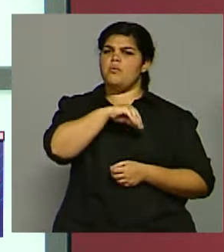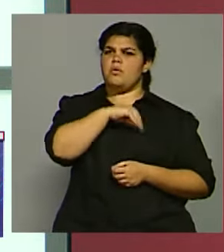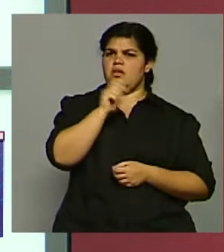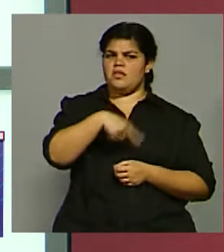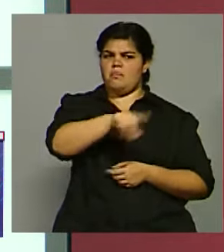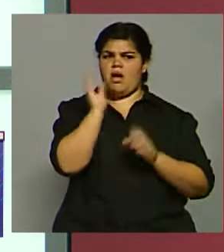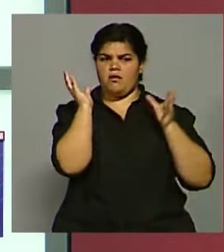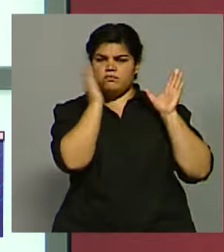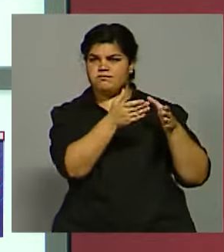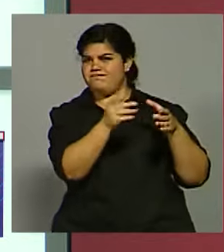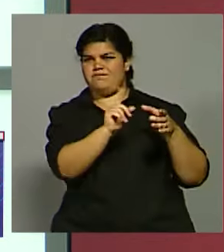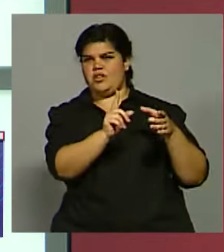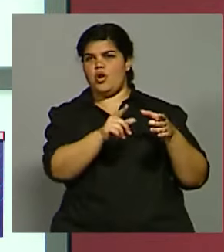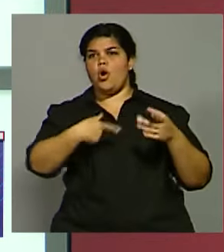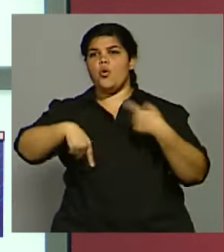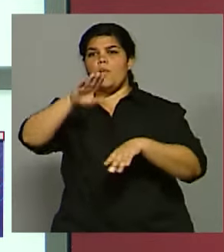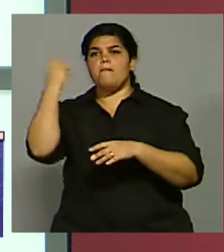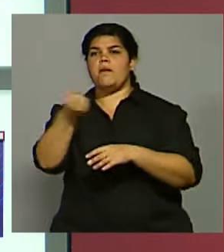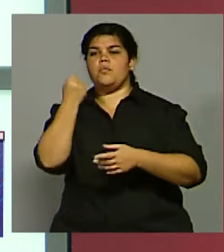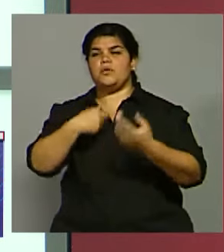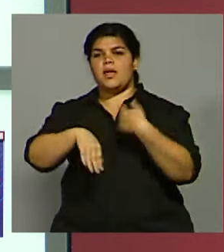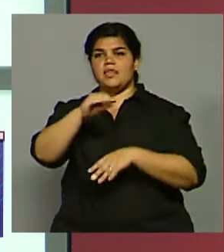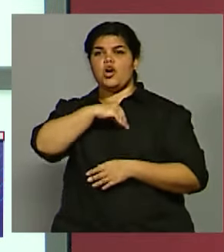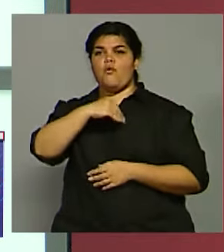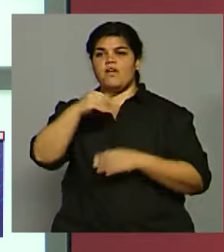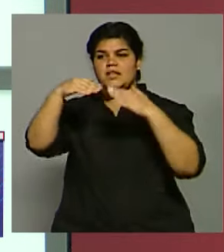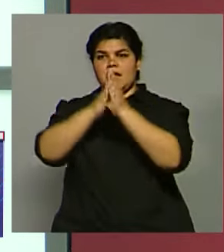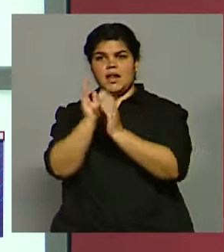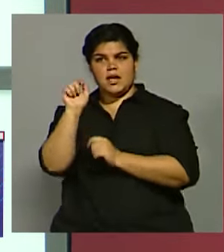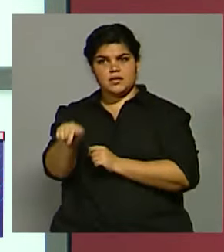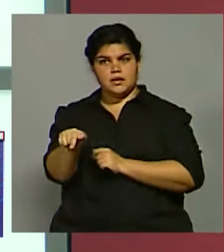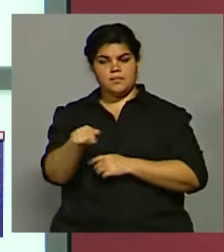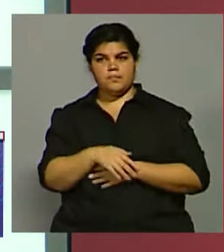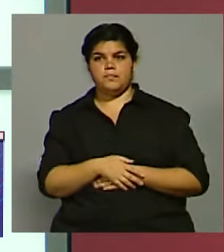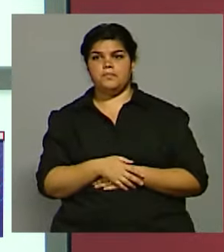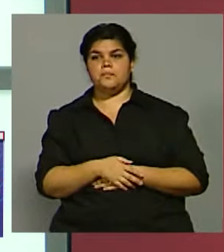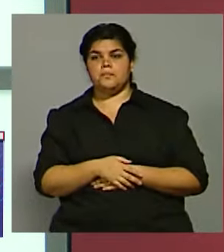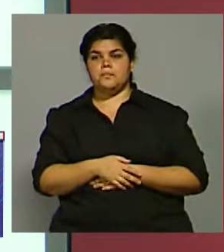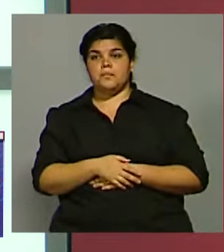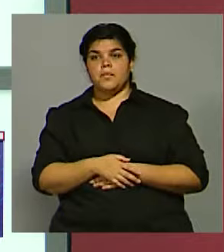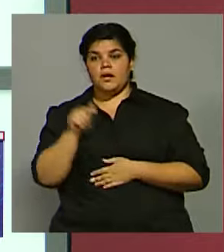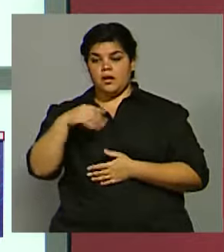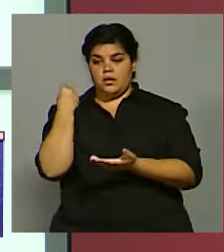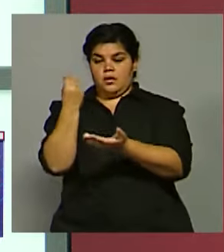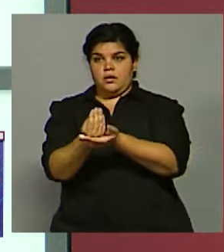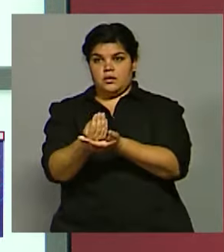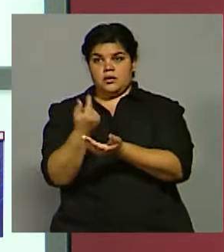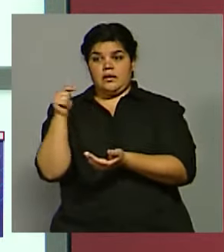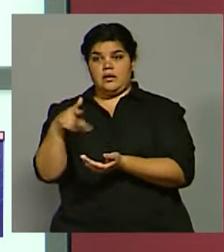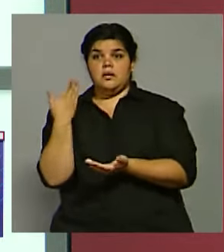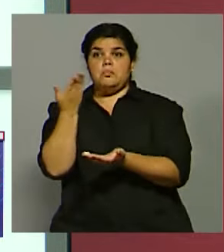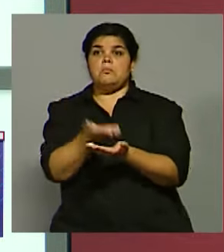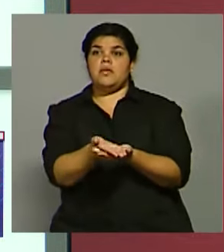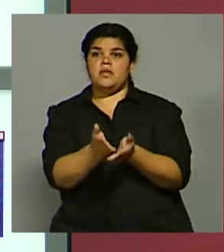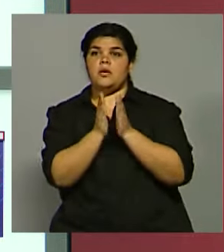la credibilidad de la institución. Por eso Bochatey, el comisario apostólico que ha nombrado, ha pedido que se le restituya